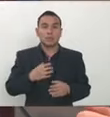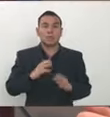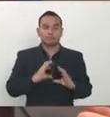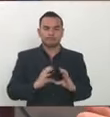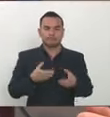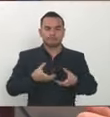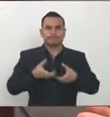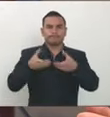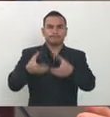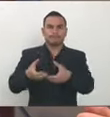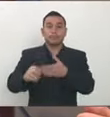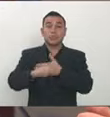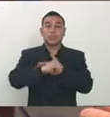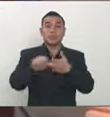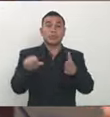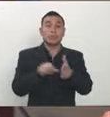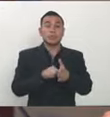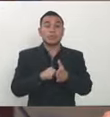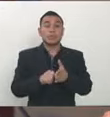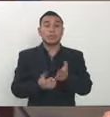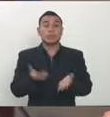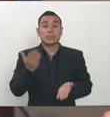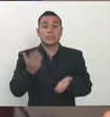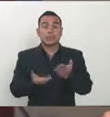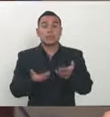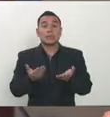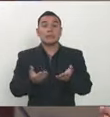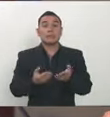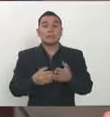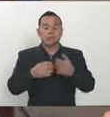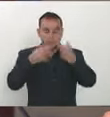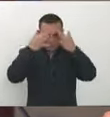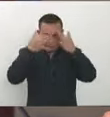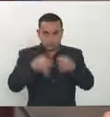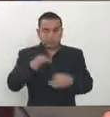Legislativa. Espero que sea aprobado. Eso incluye el fondo